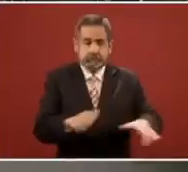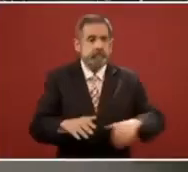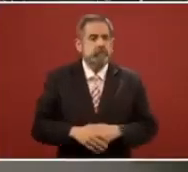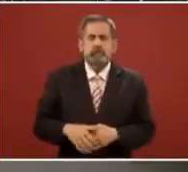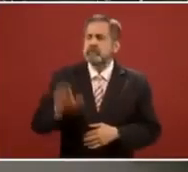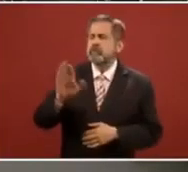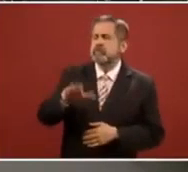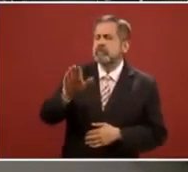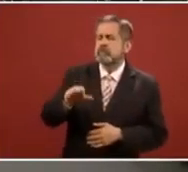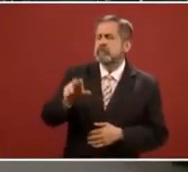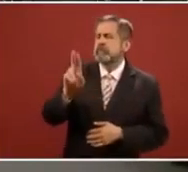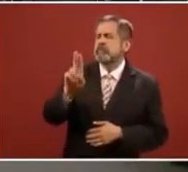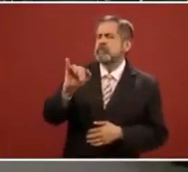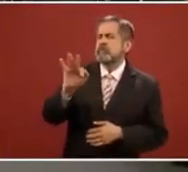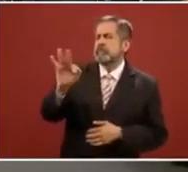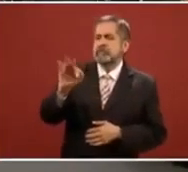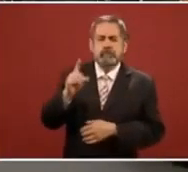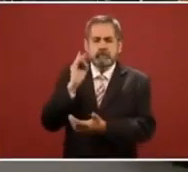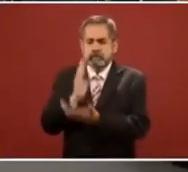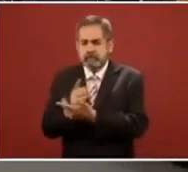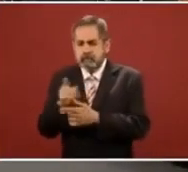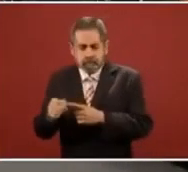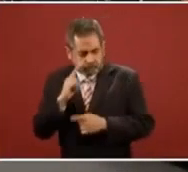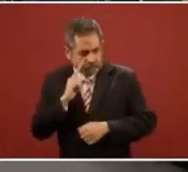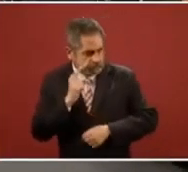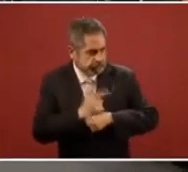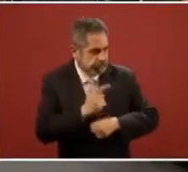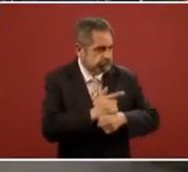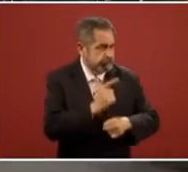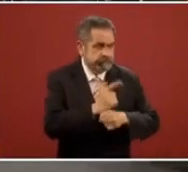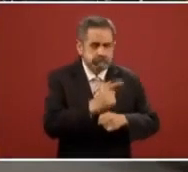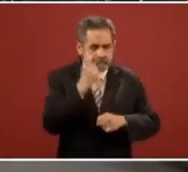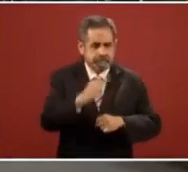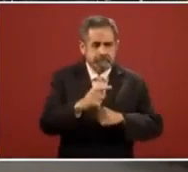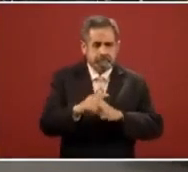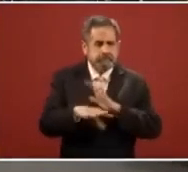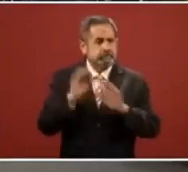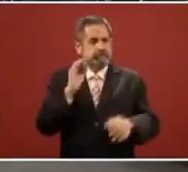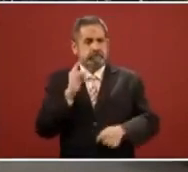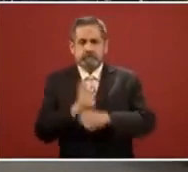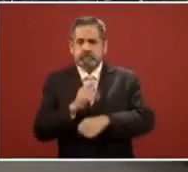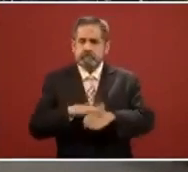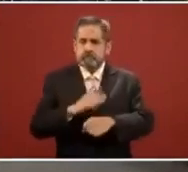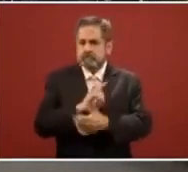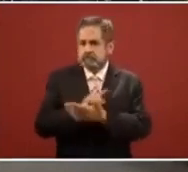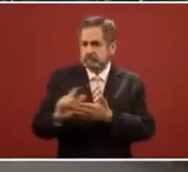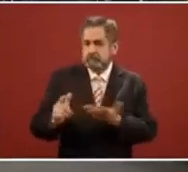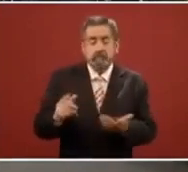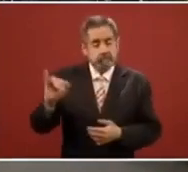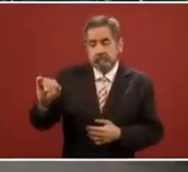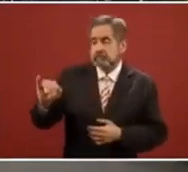Unidad de Inteligencia Financiera es la única manera de sanear estos procesos. Entre otras cosas. Pero